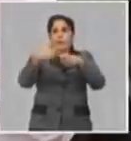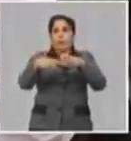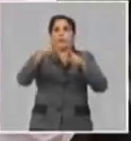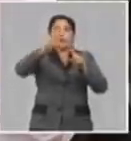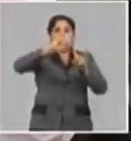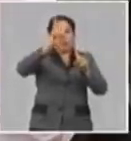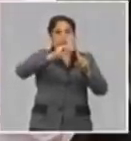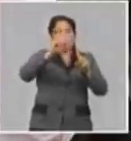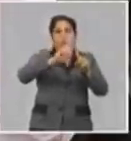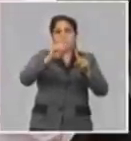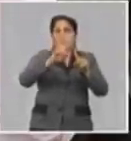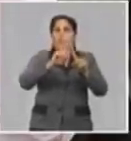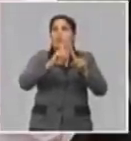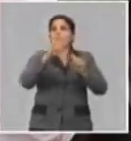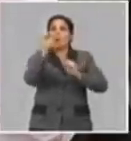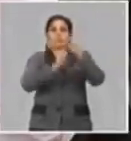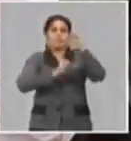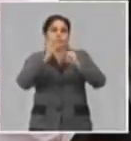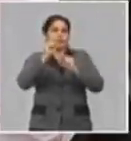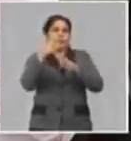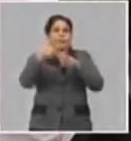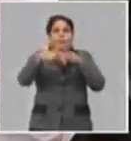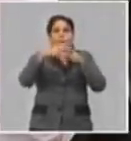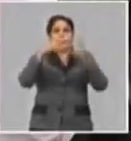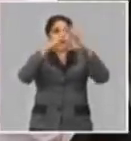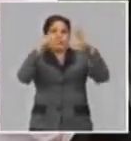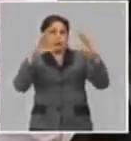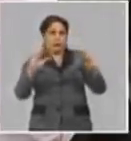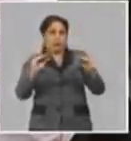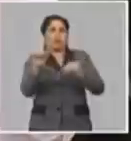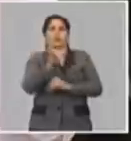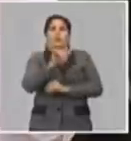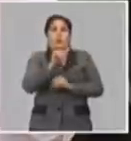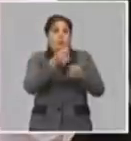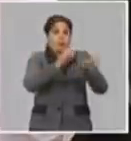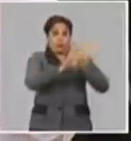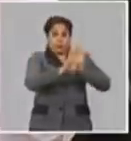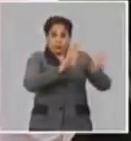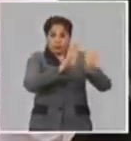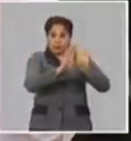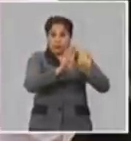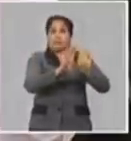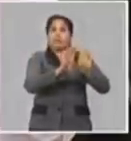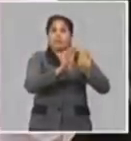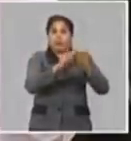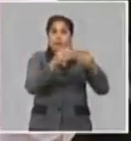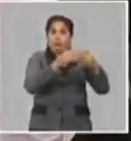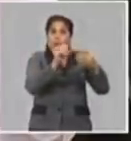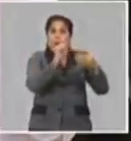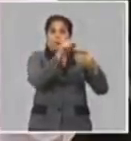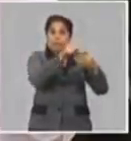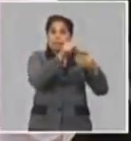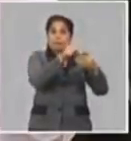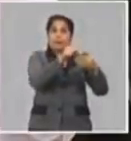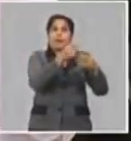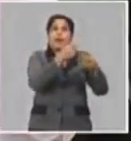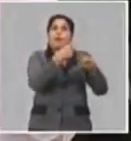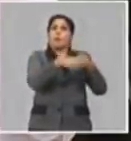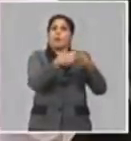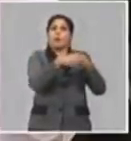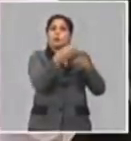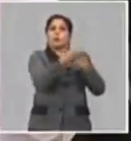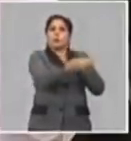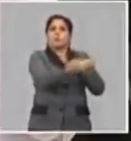electrodomésticos y automotrices en MLC. Esa red ha tenido una intermitencia en el suministro de mercancía de algunos